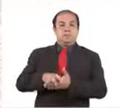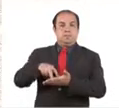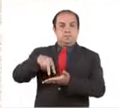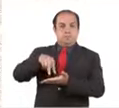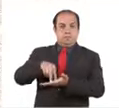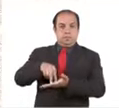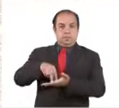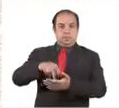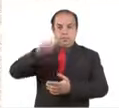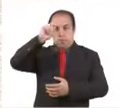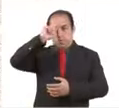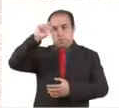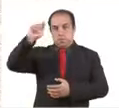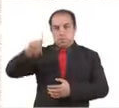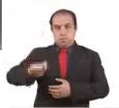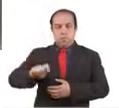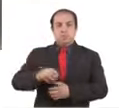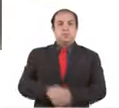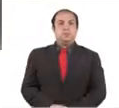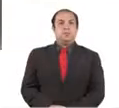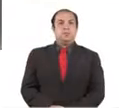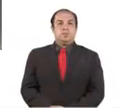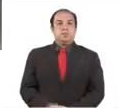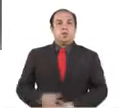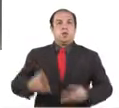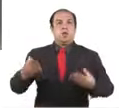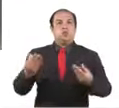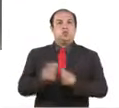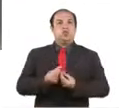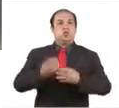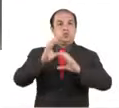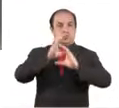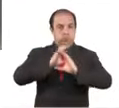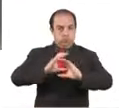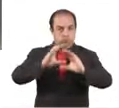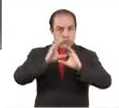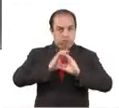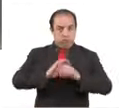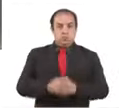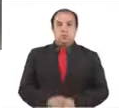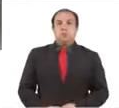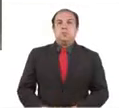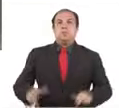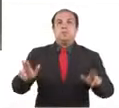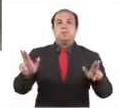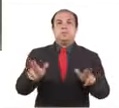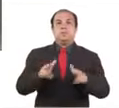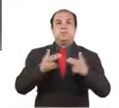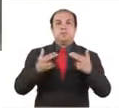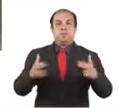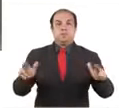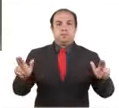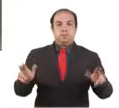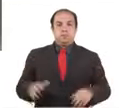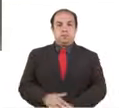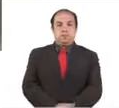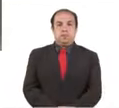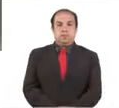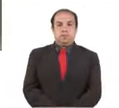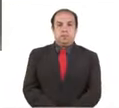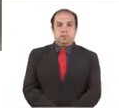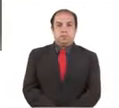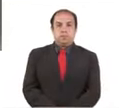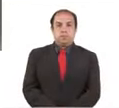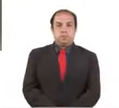y descubrirse la cabeza para que unamos nuestras voces y entonemos nuestro himno nacional